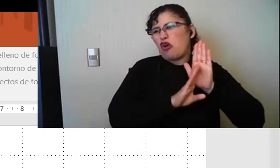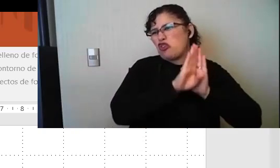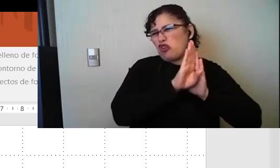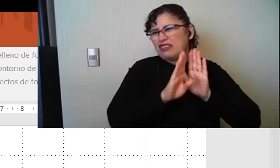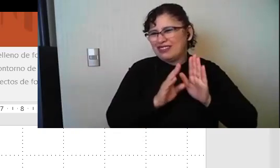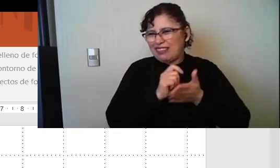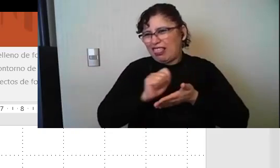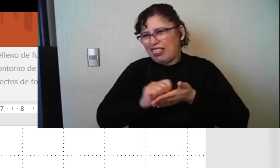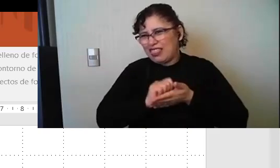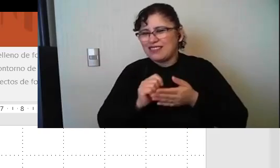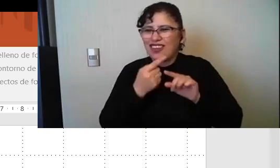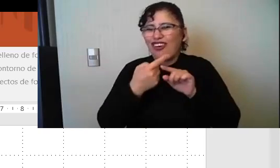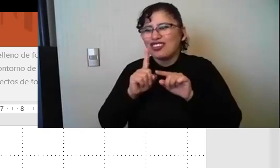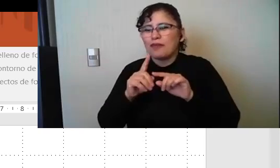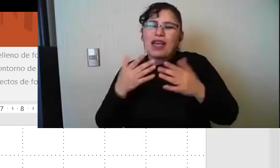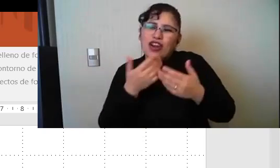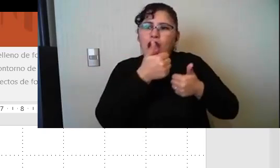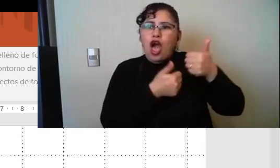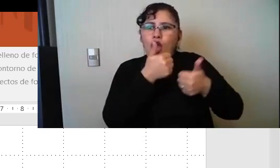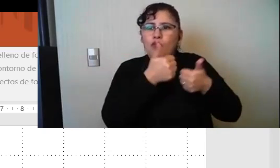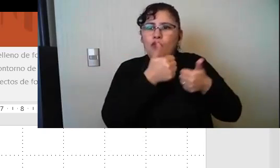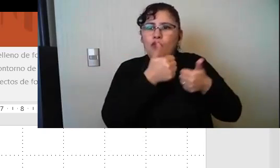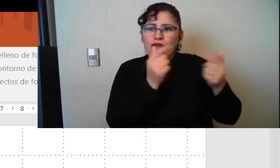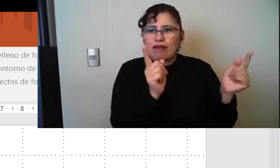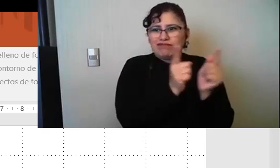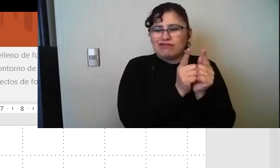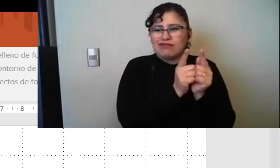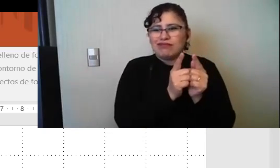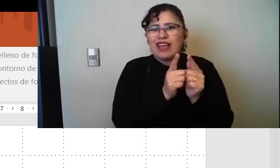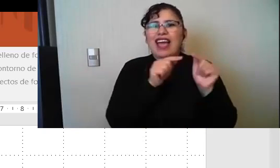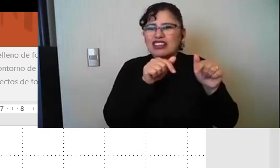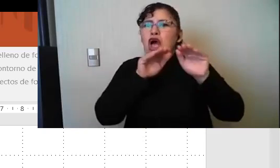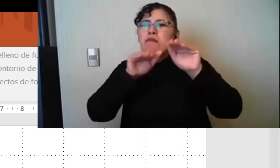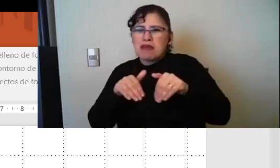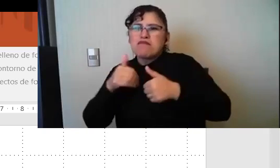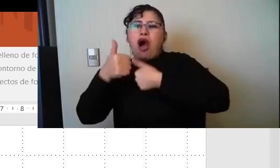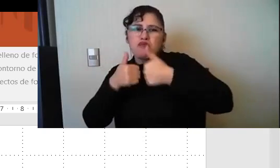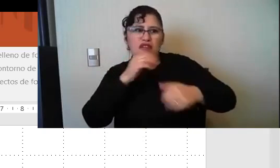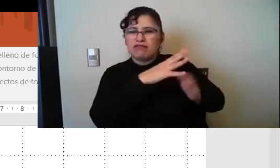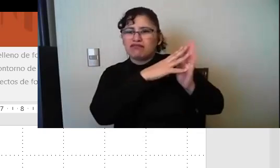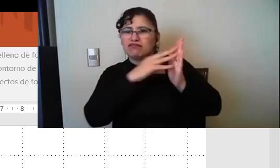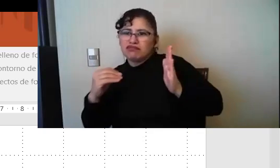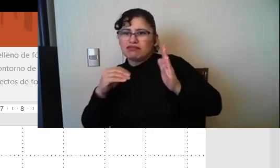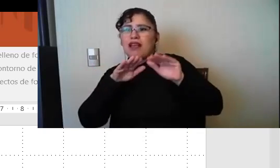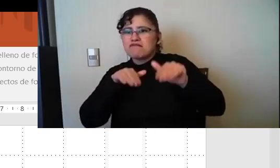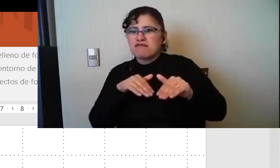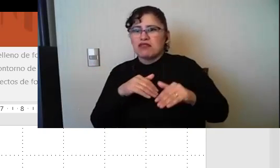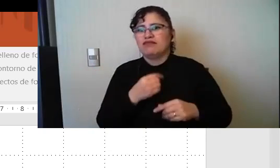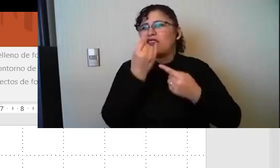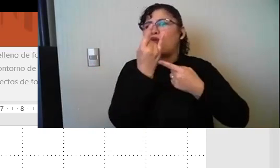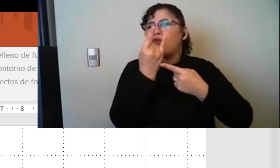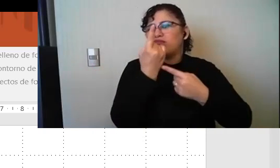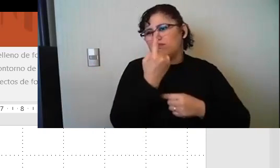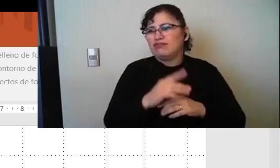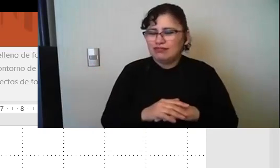cortos están indicando qué es el formato, por tanto yo aplico el mismo formato para esa unidad. ¿Ya?